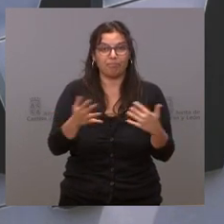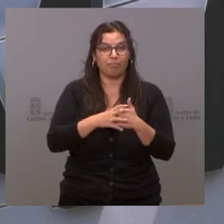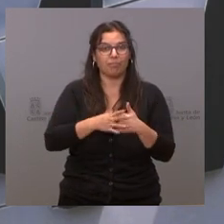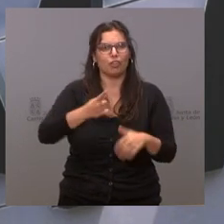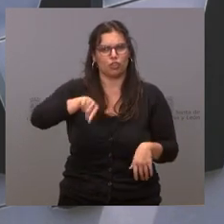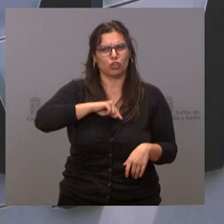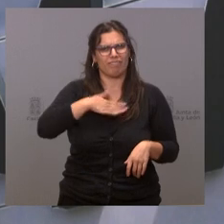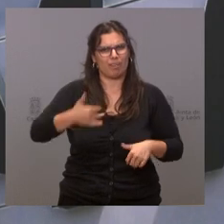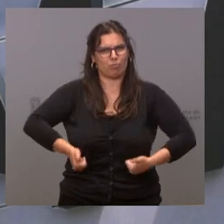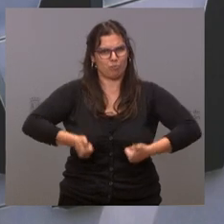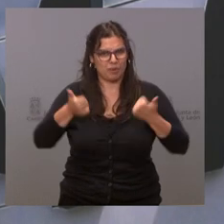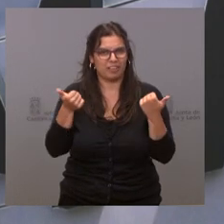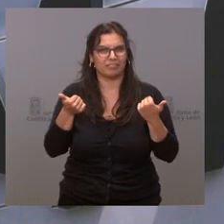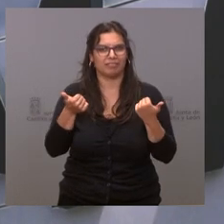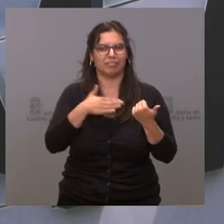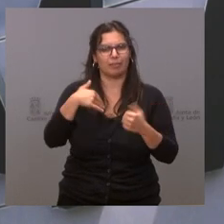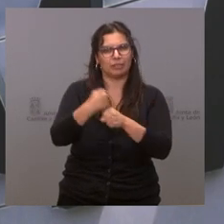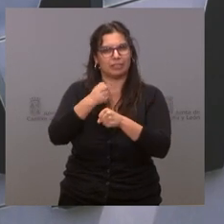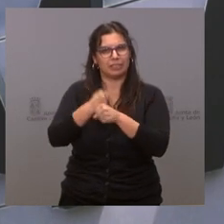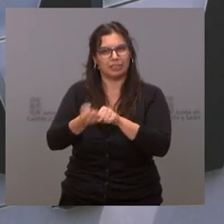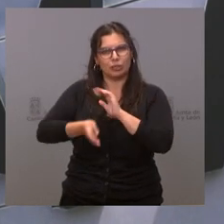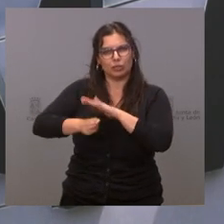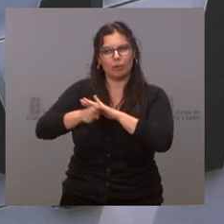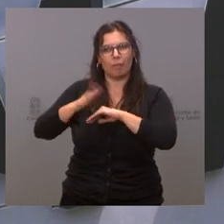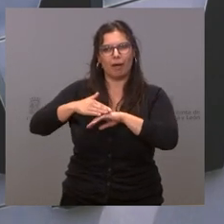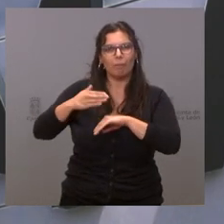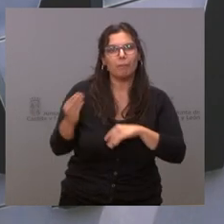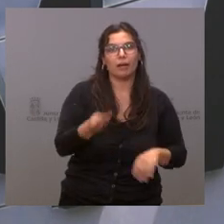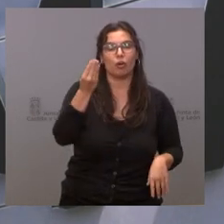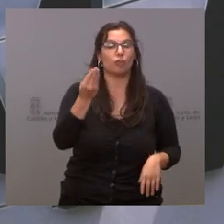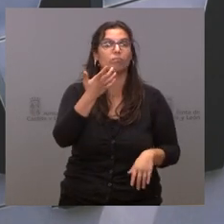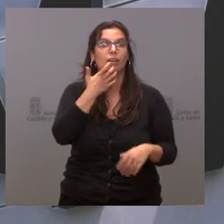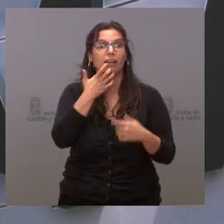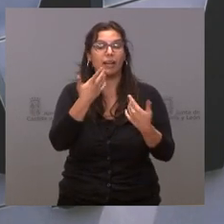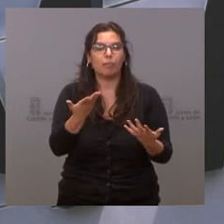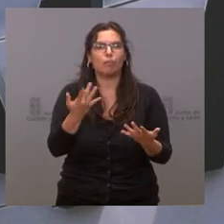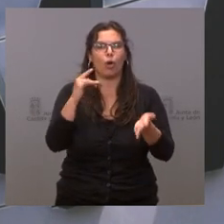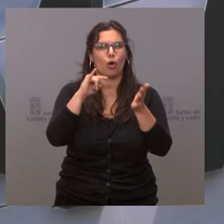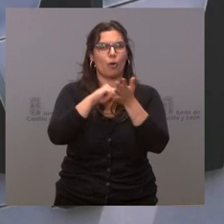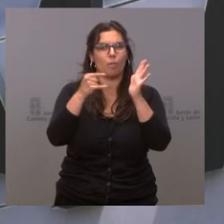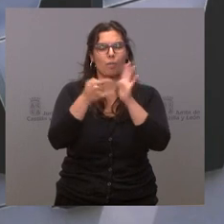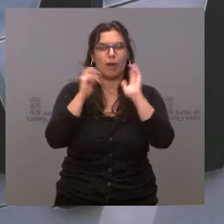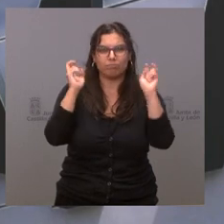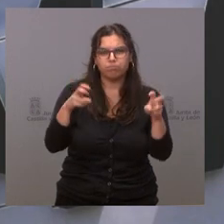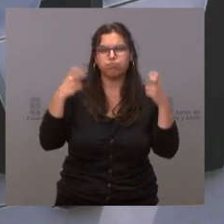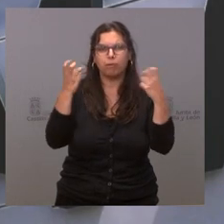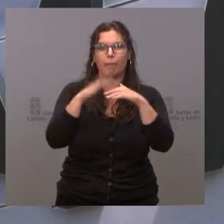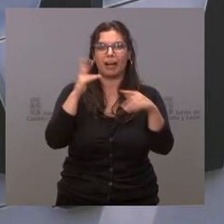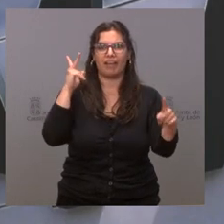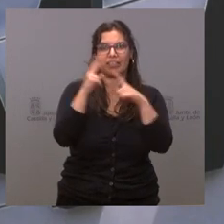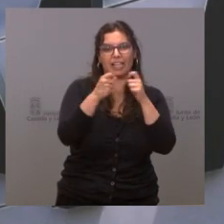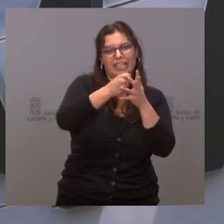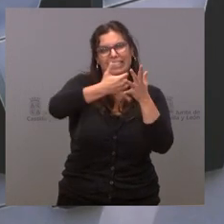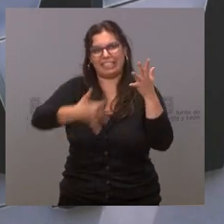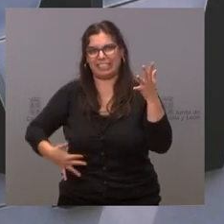ambiciosos queremos seguir trabajando para mejorar y un ejemplo es el plan de choque para las listas de espera que está dando ya